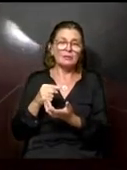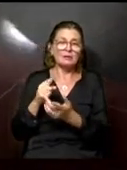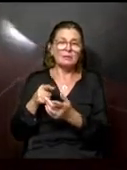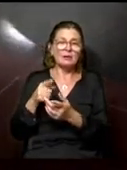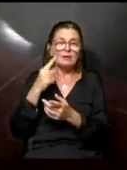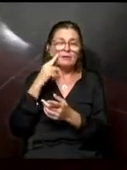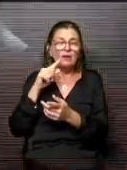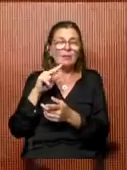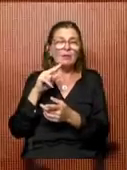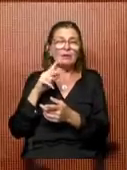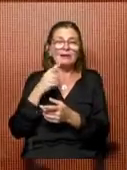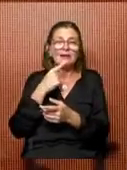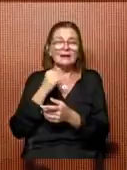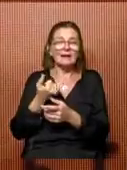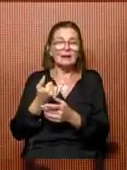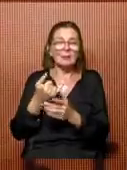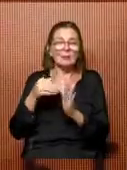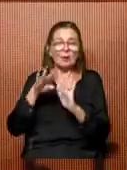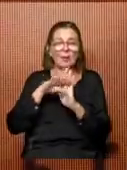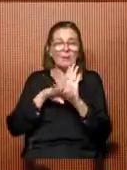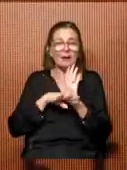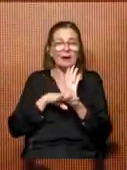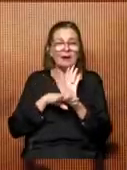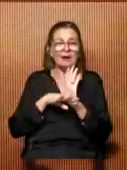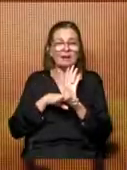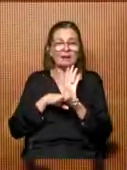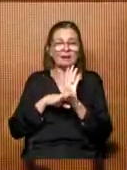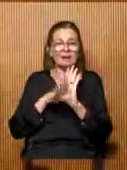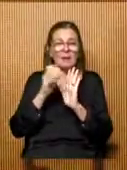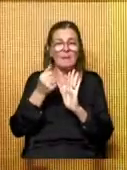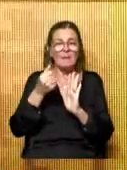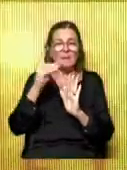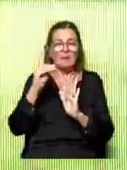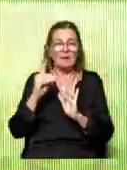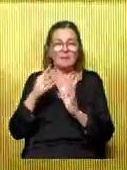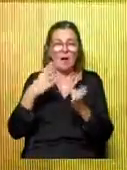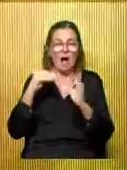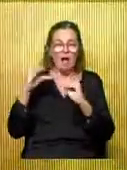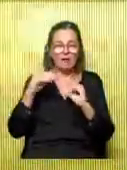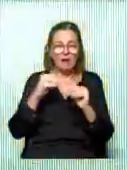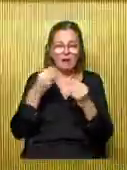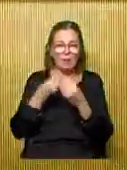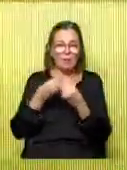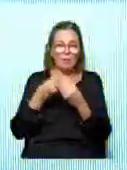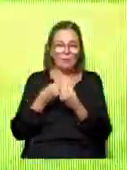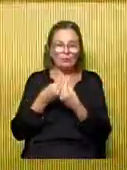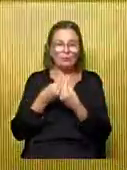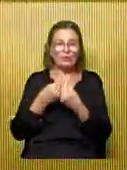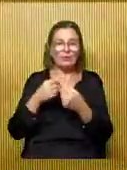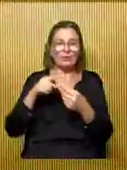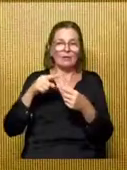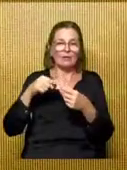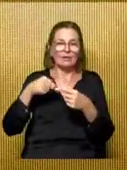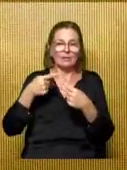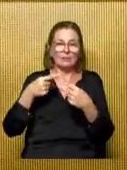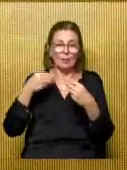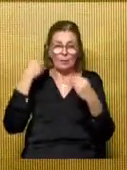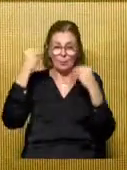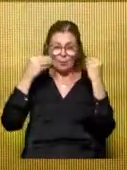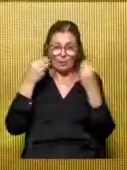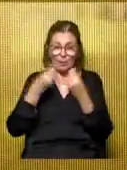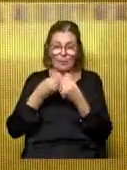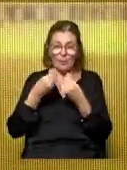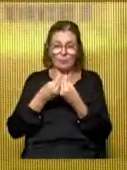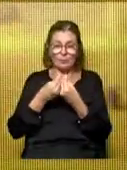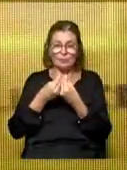tenemos el ejemplo de lo que es el Plan de Alimentación Territorial, el PAT, del cual hemos hablado varias veces porque nos preocupa